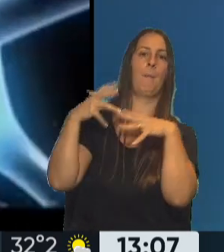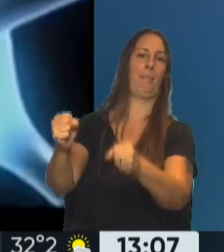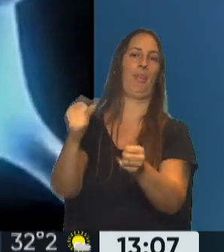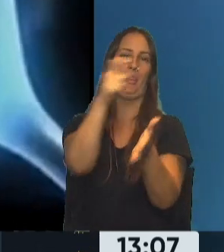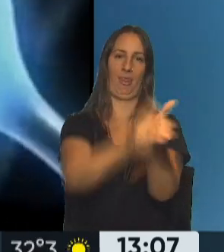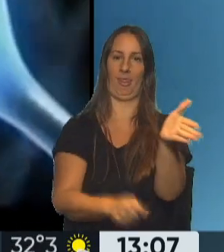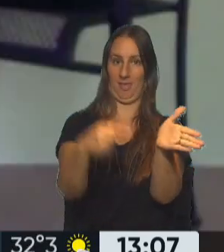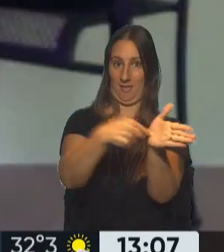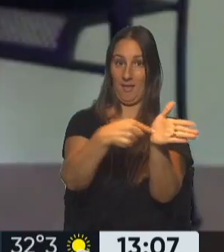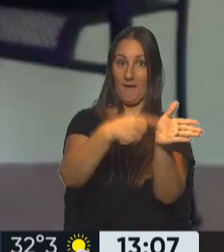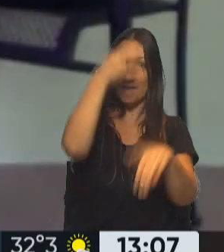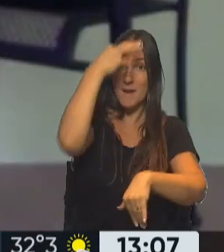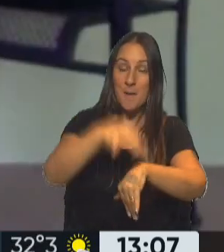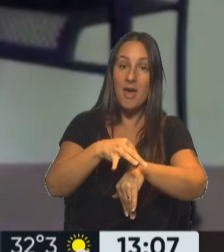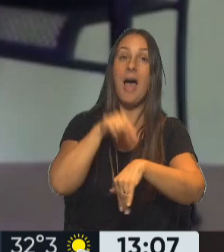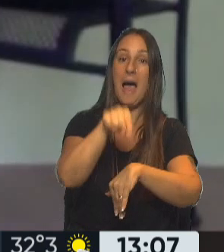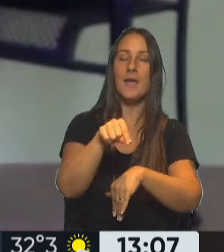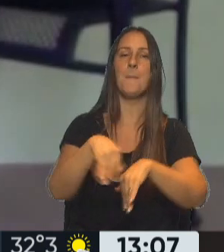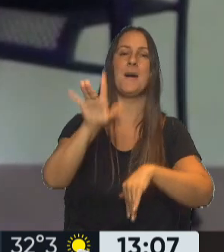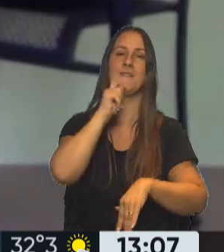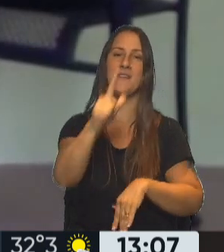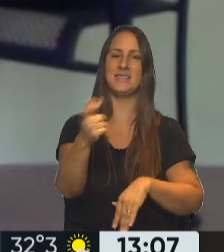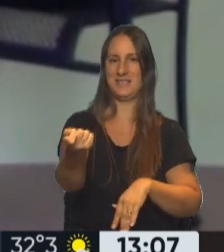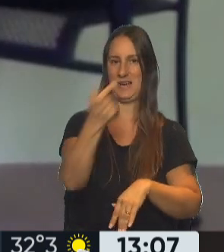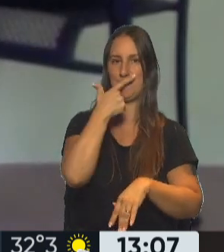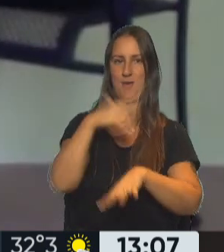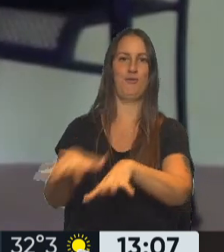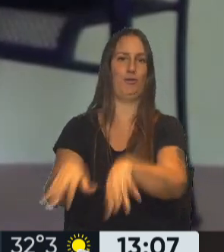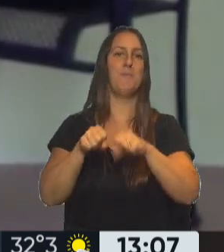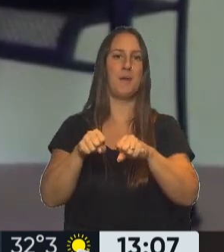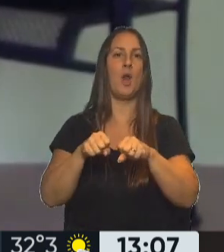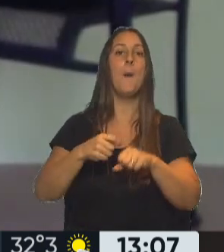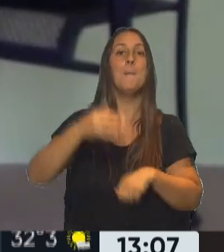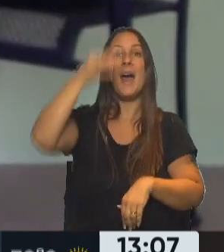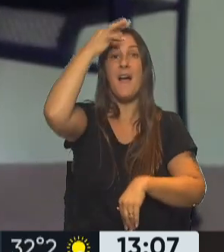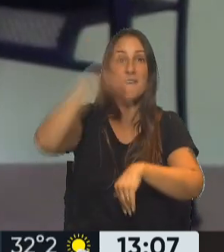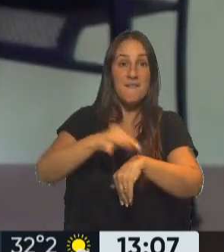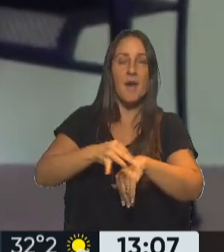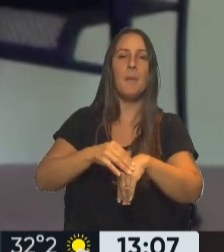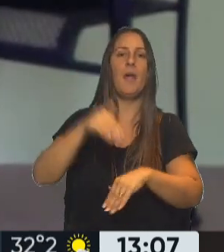enfermedad, vas a tener más posibilidad de medicarlo para que le progrese más lentamente.